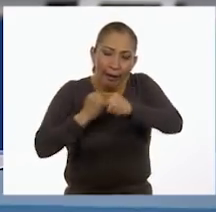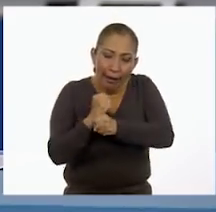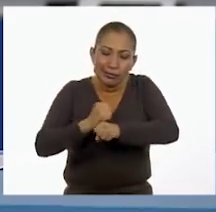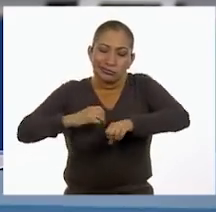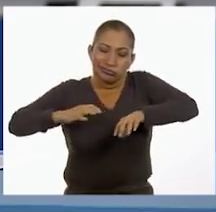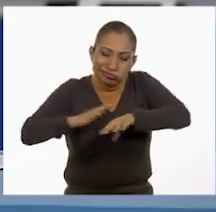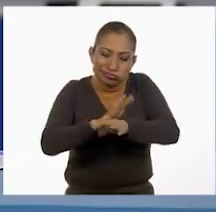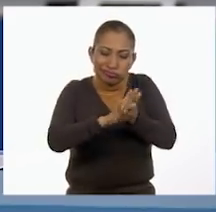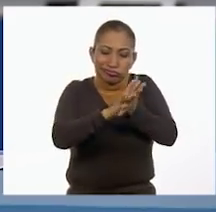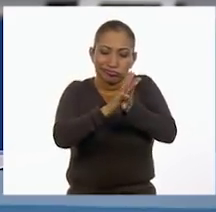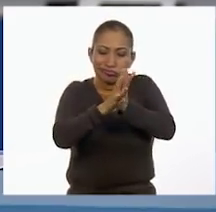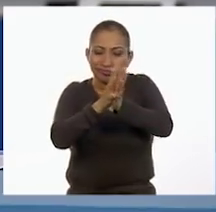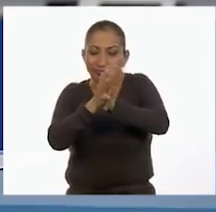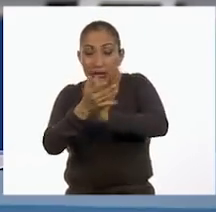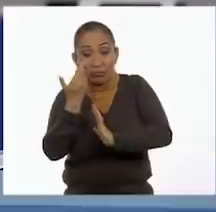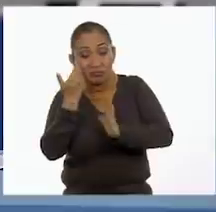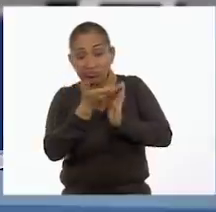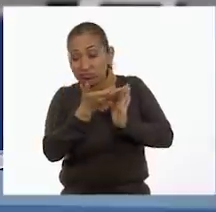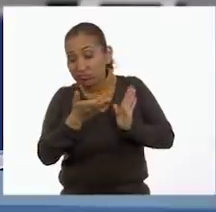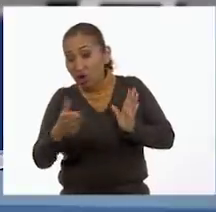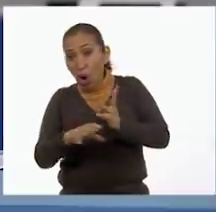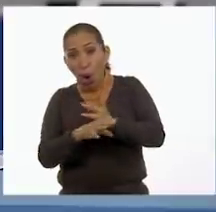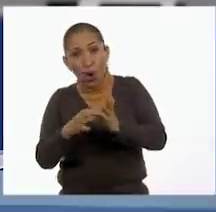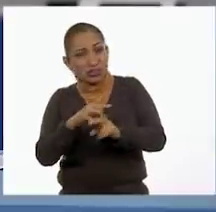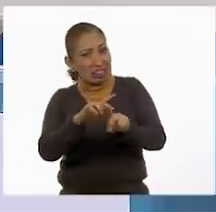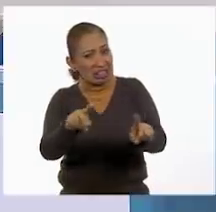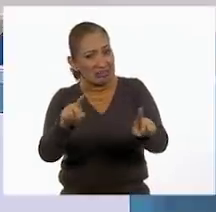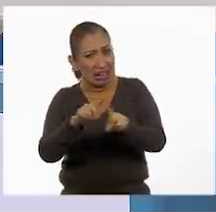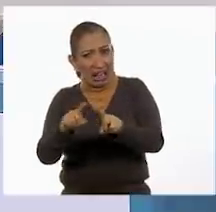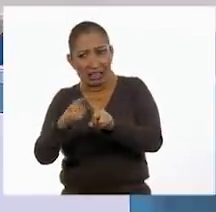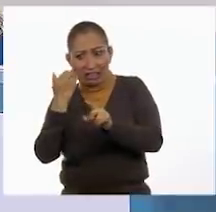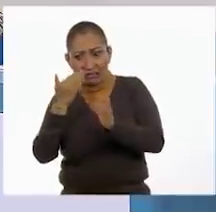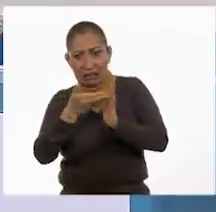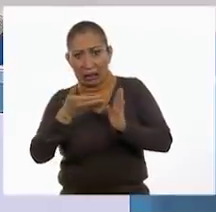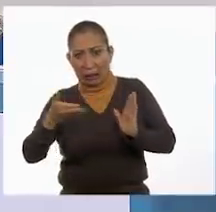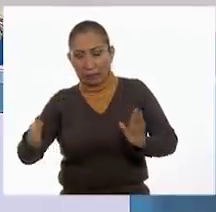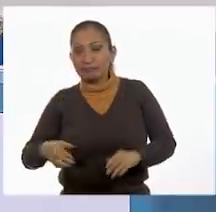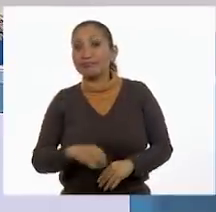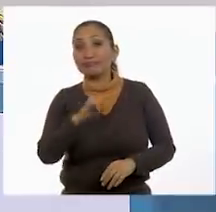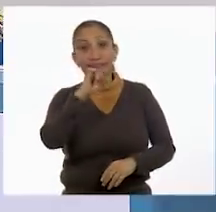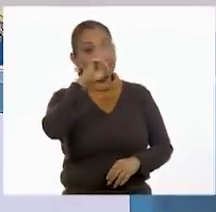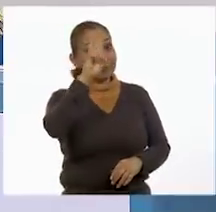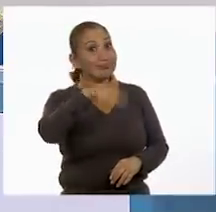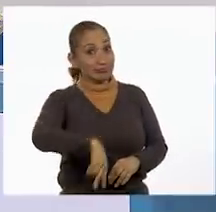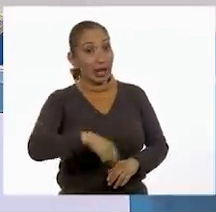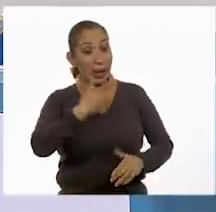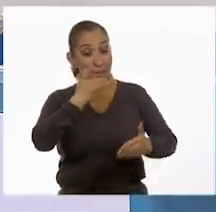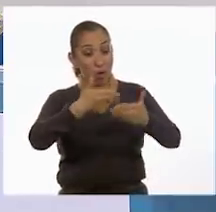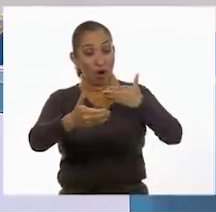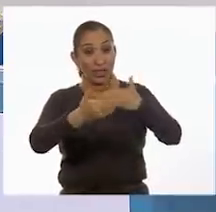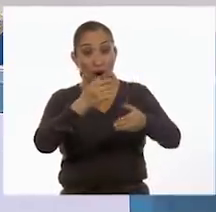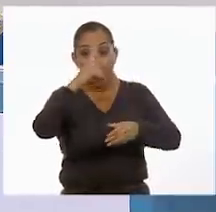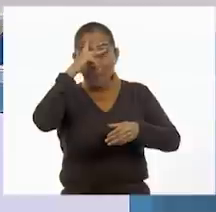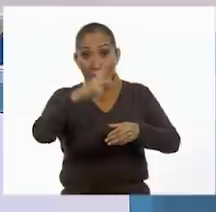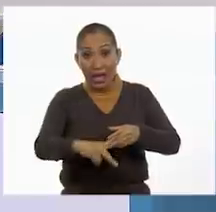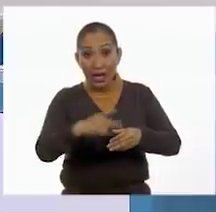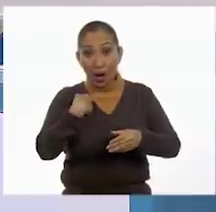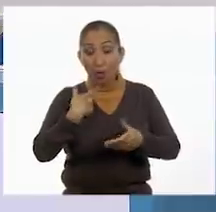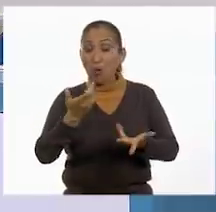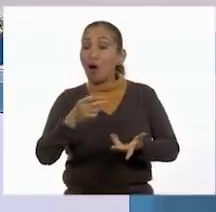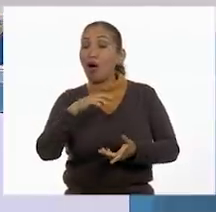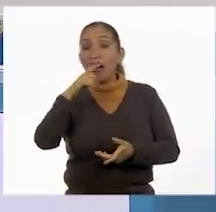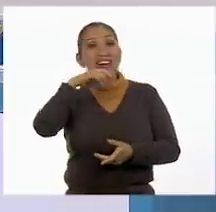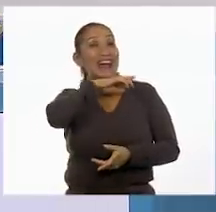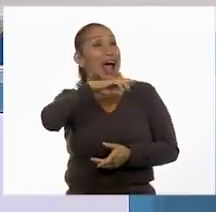pues pasaron muchas cosas para llegar hasta ese momento. Así es, Ton. La modernización de nuestro país no sería una labor